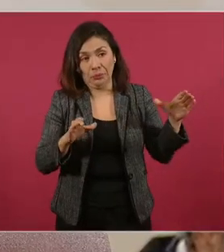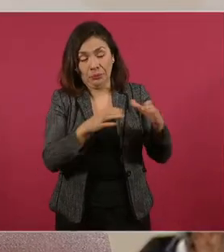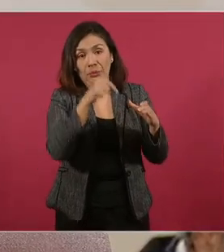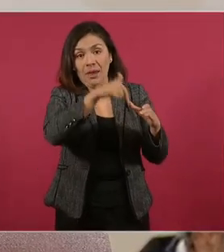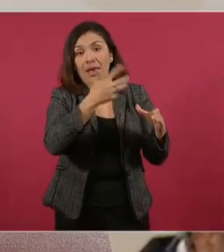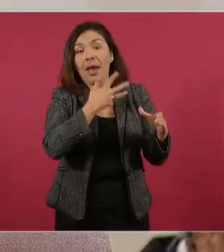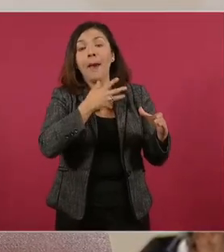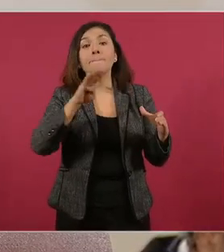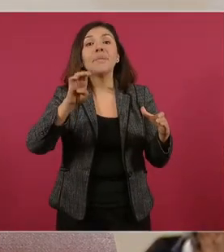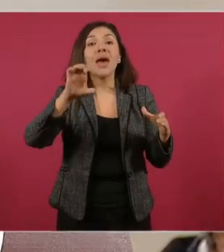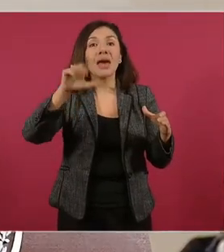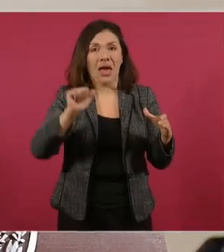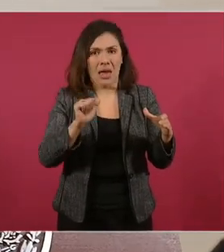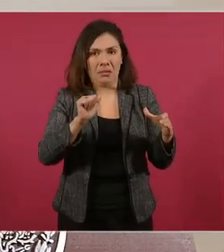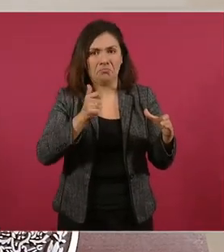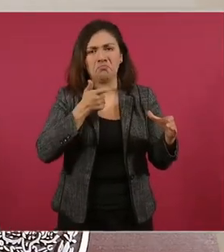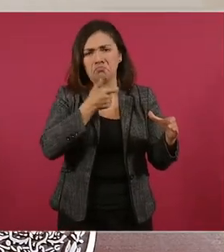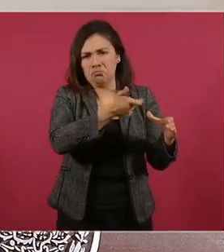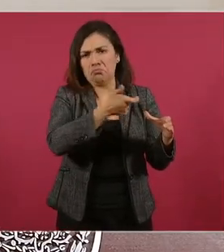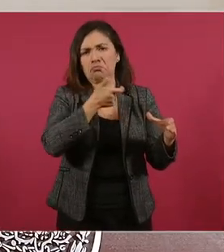becados,